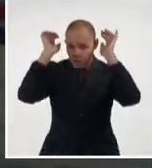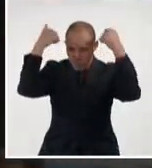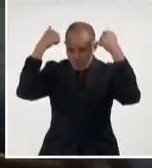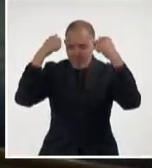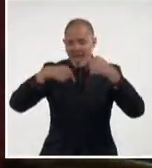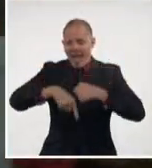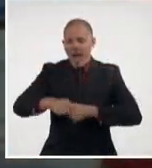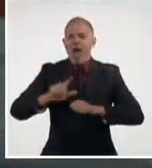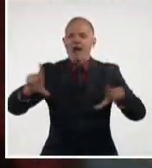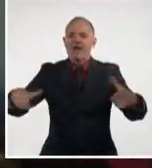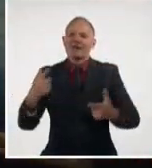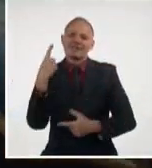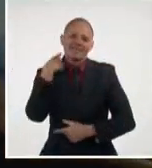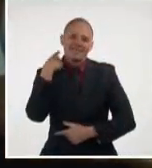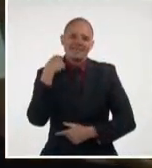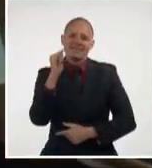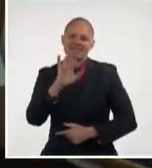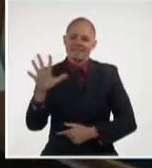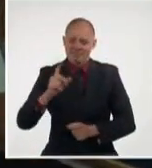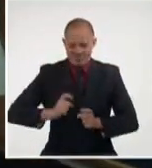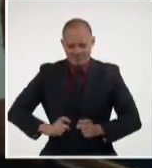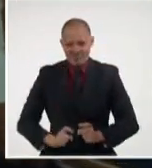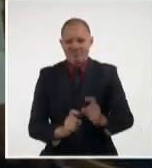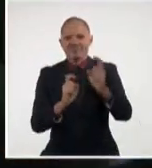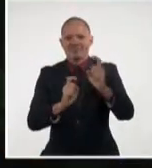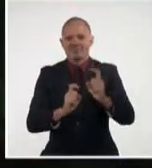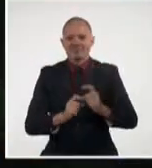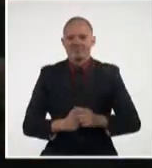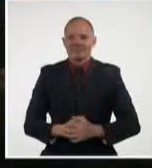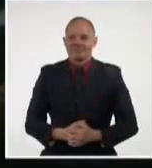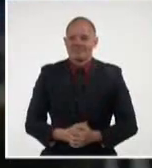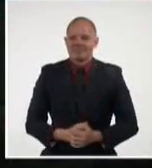aniversario 65 del triunfo de la Revolución